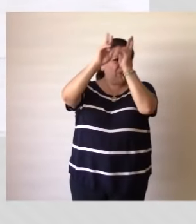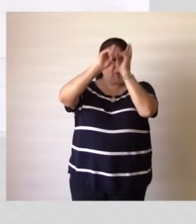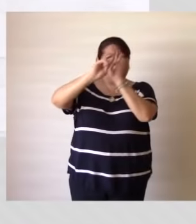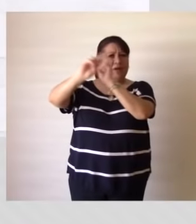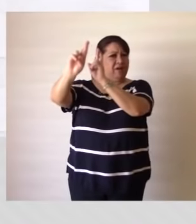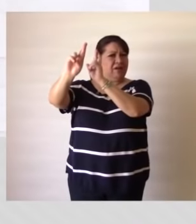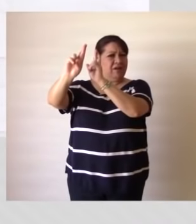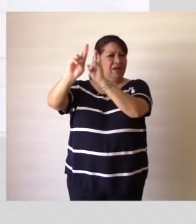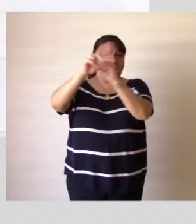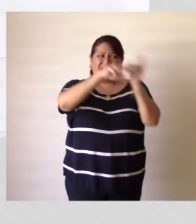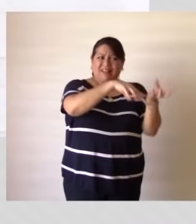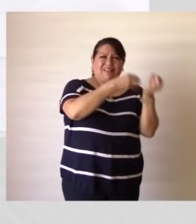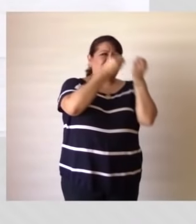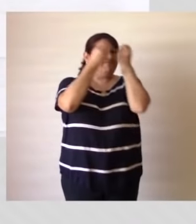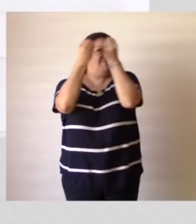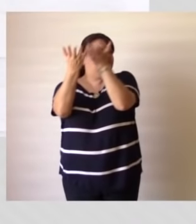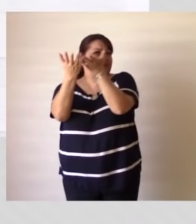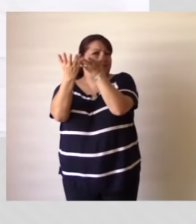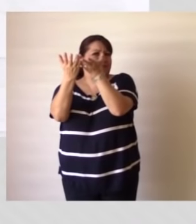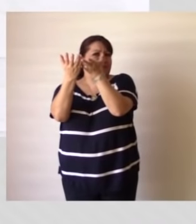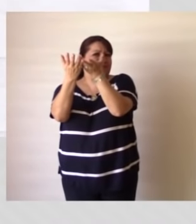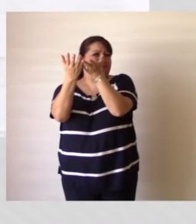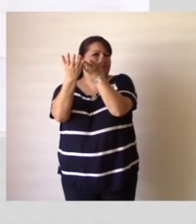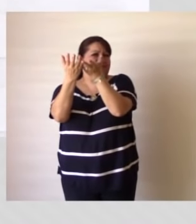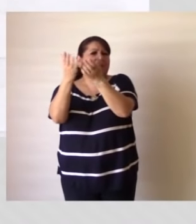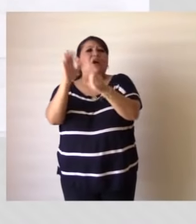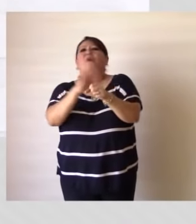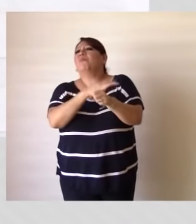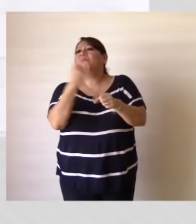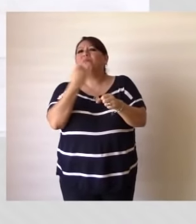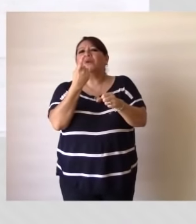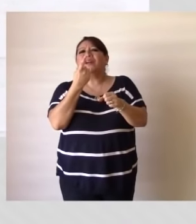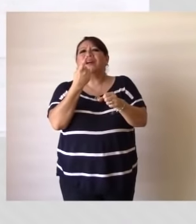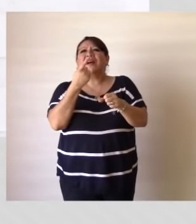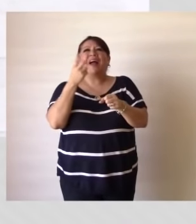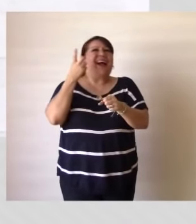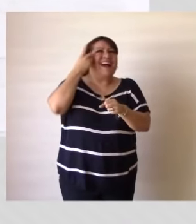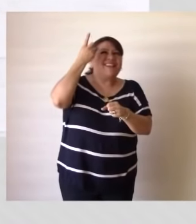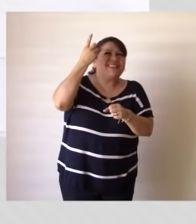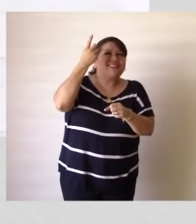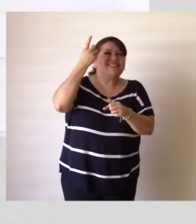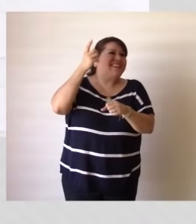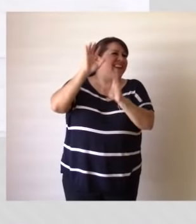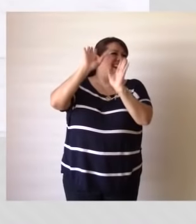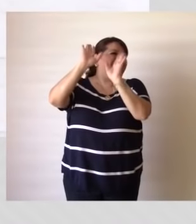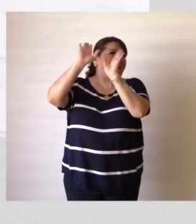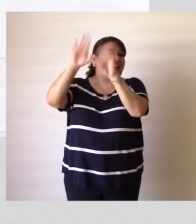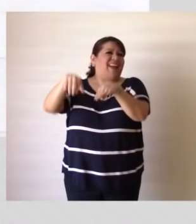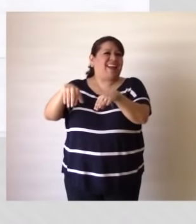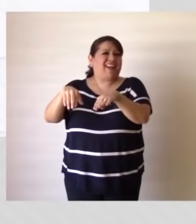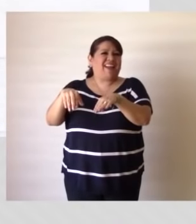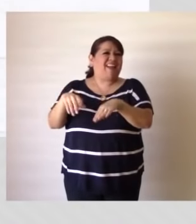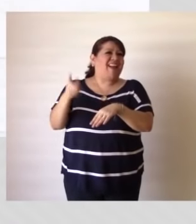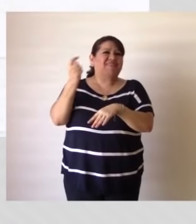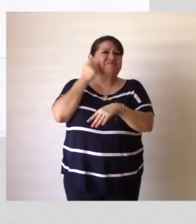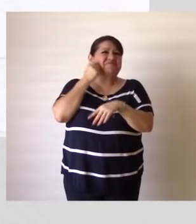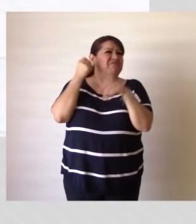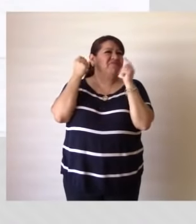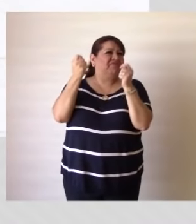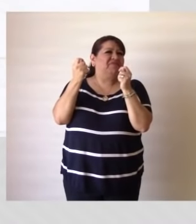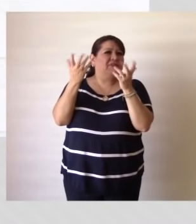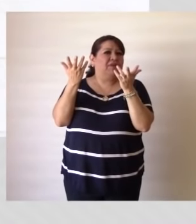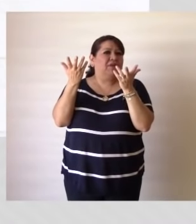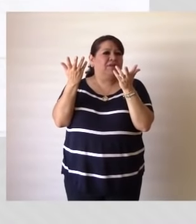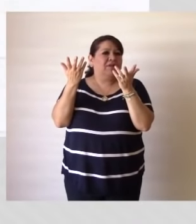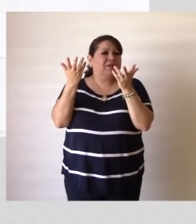es porque estás menospreciando mi templo están menospreciando mis ofrendas y estás menospreciando a aquello que